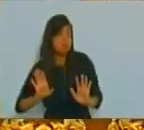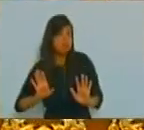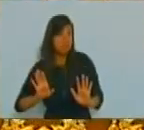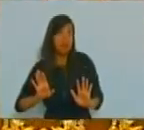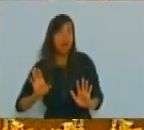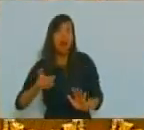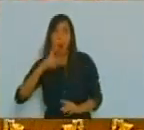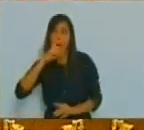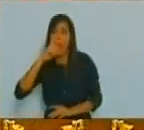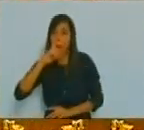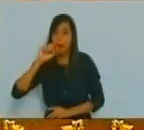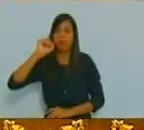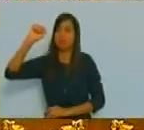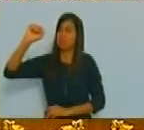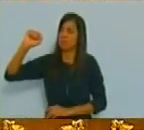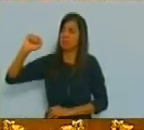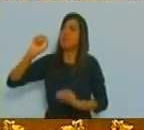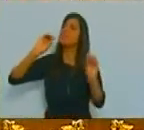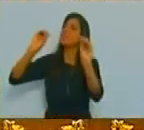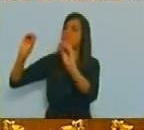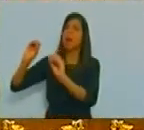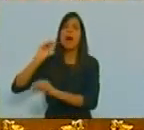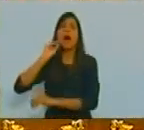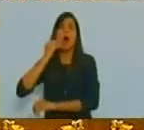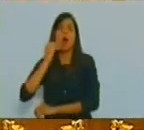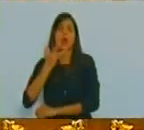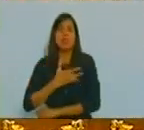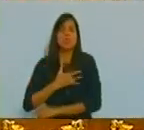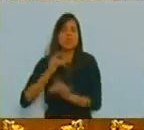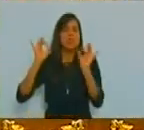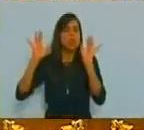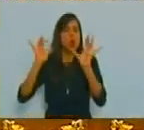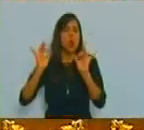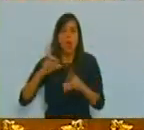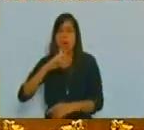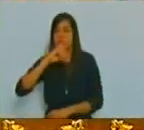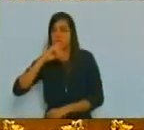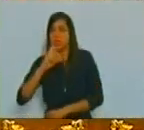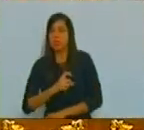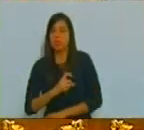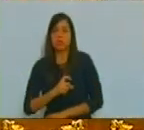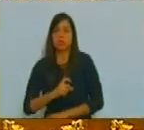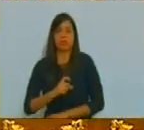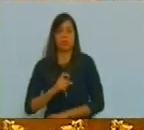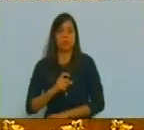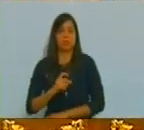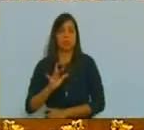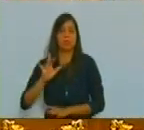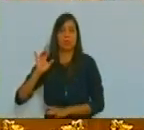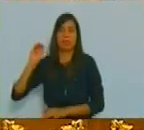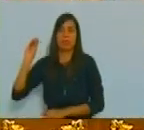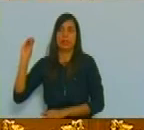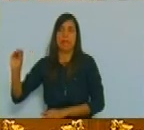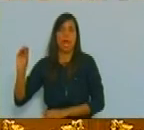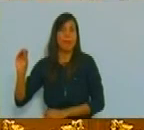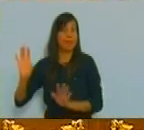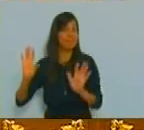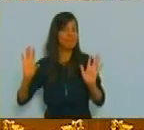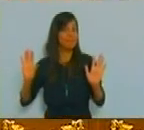un llamado a su juventud que estaba extremadamente dolida que todavía lo está pero que estaba en ese momento